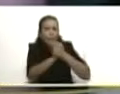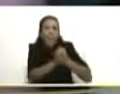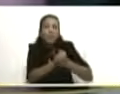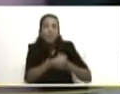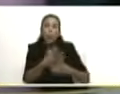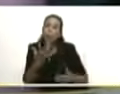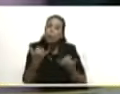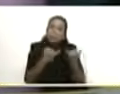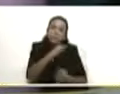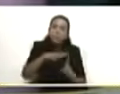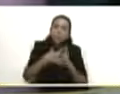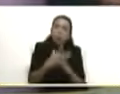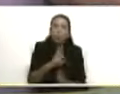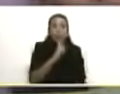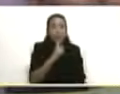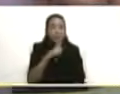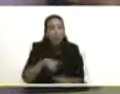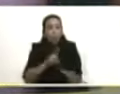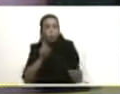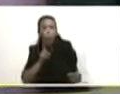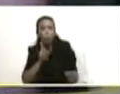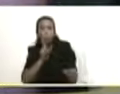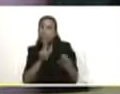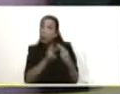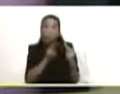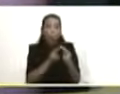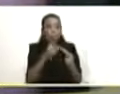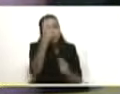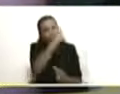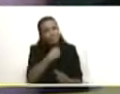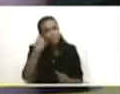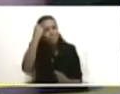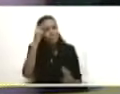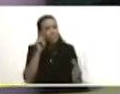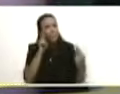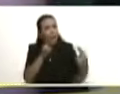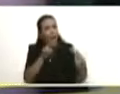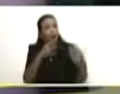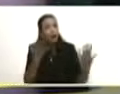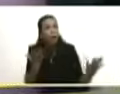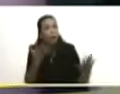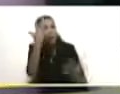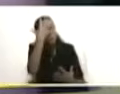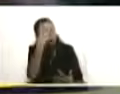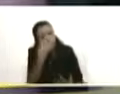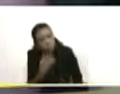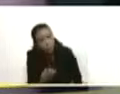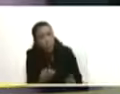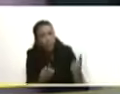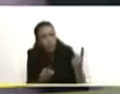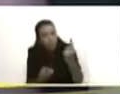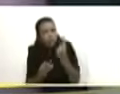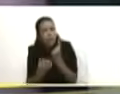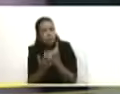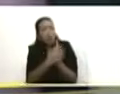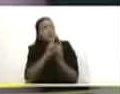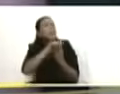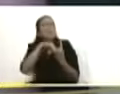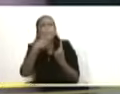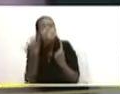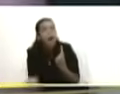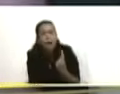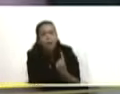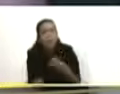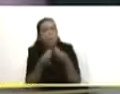cuando lo necesiten. A veces incluso sin conocerse uno ve a una persona triste y el venezolano siempre pregunta,